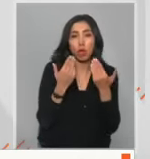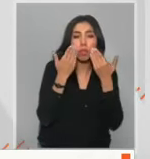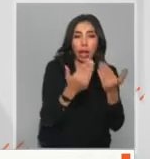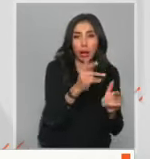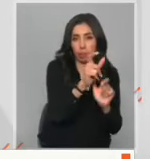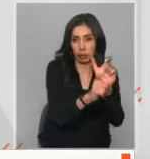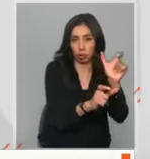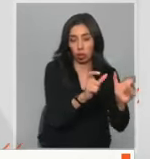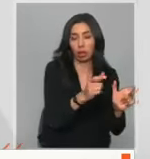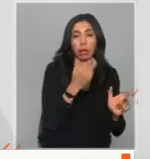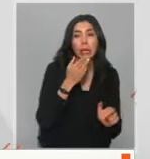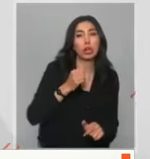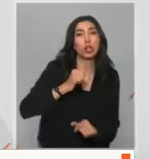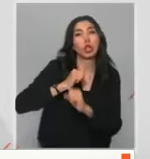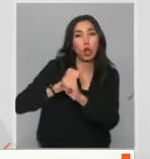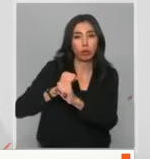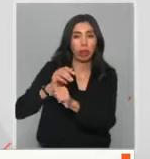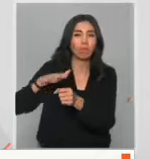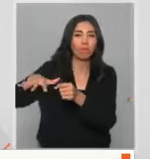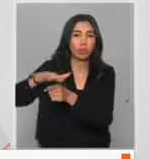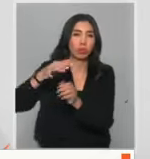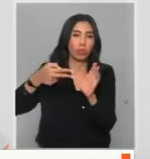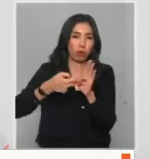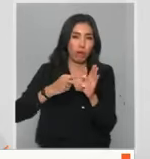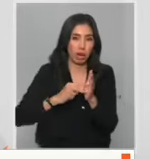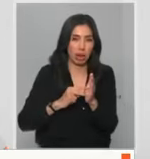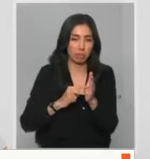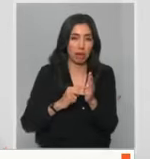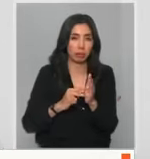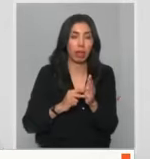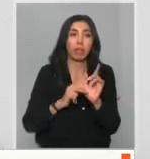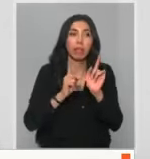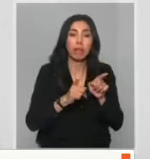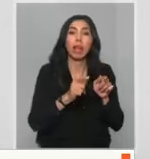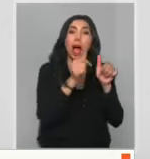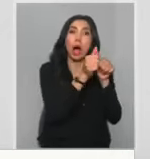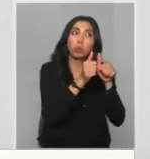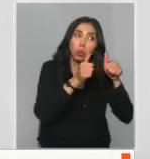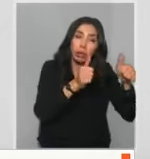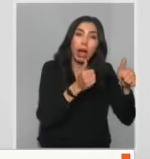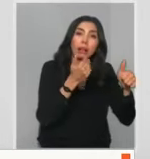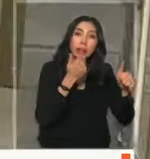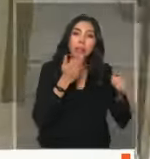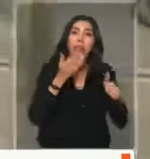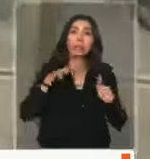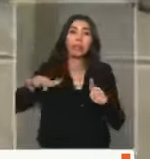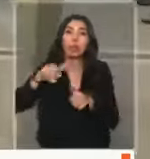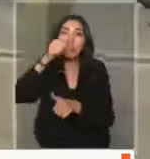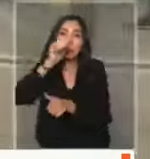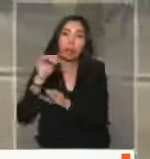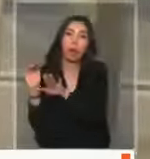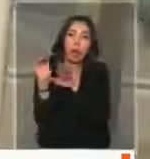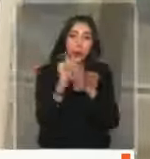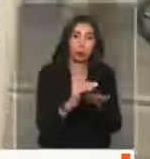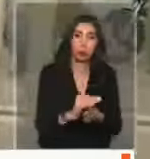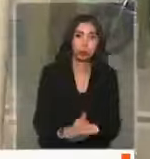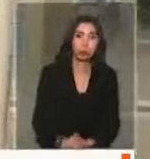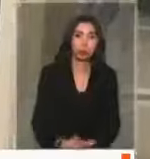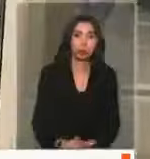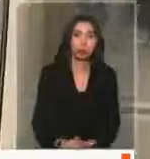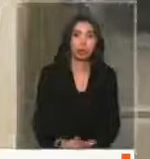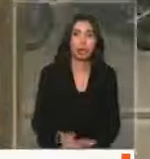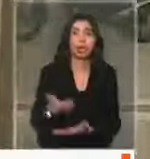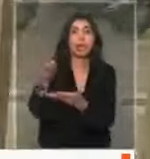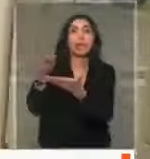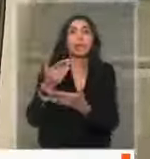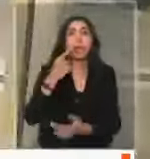y combatir esta problemática que debe ser tratada desde las autoridades con apoyo del sector privado. De paso, invitaron a Miguel a conversar a